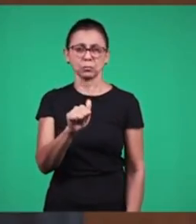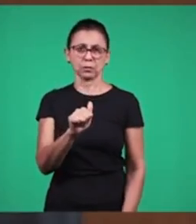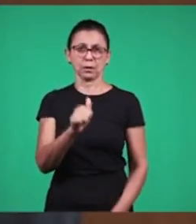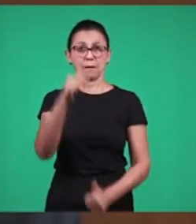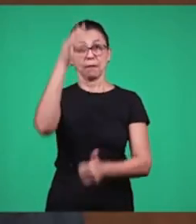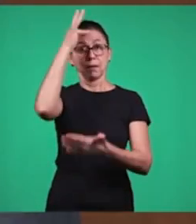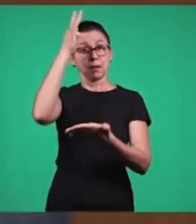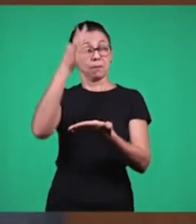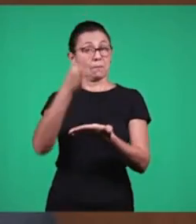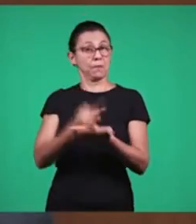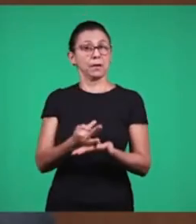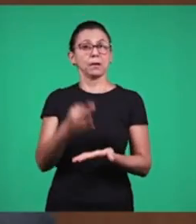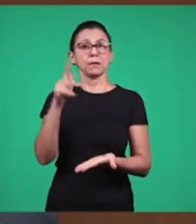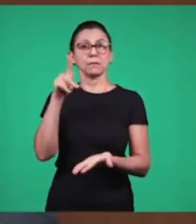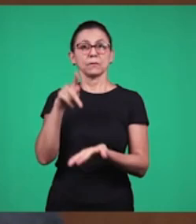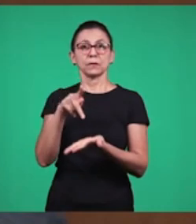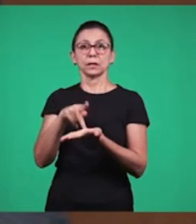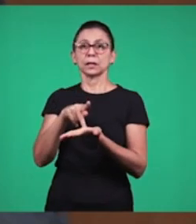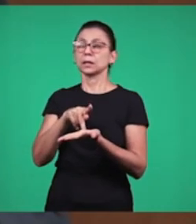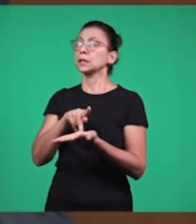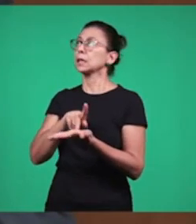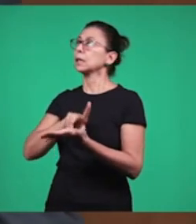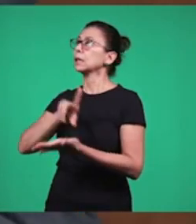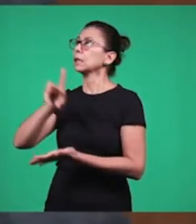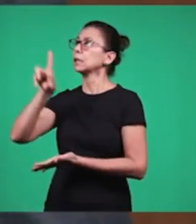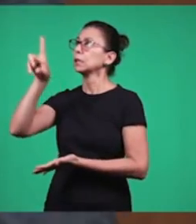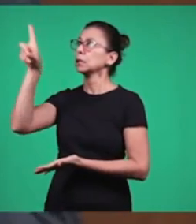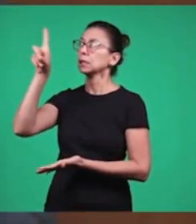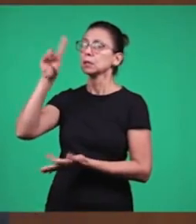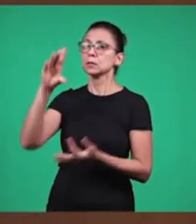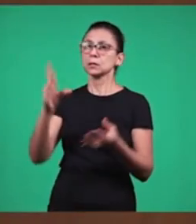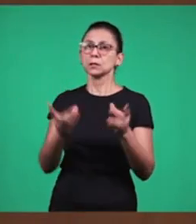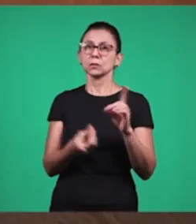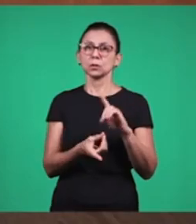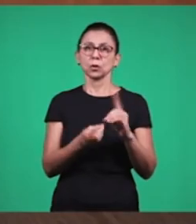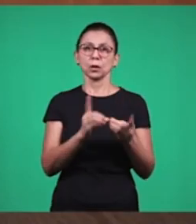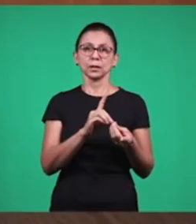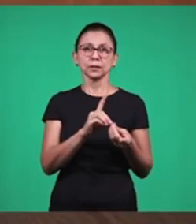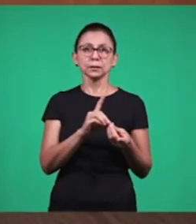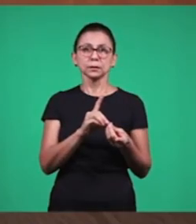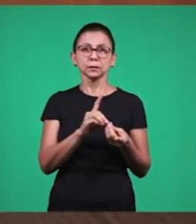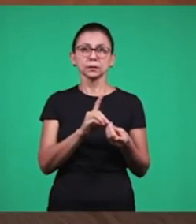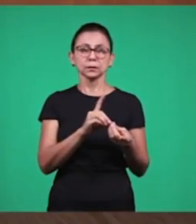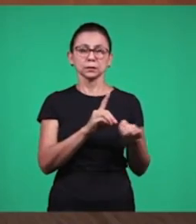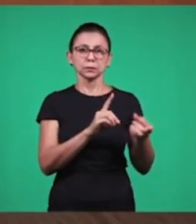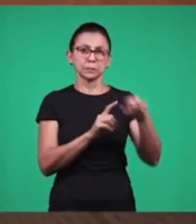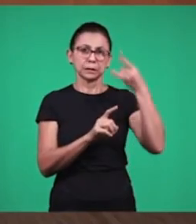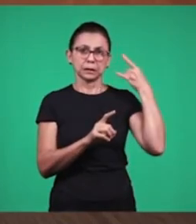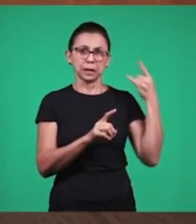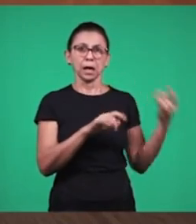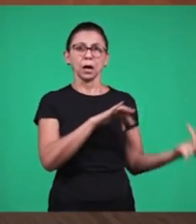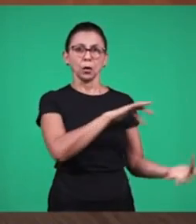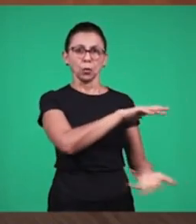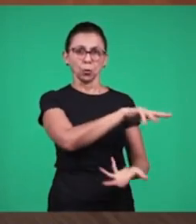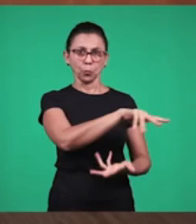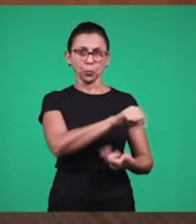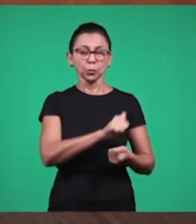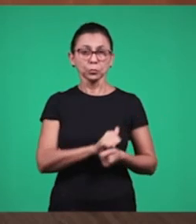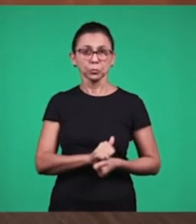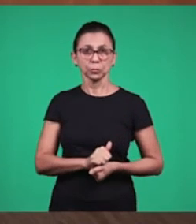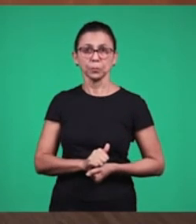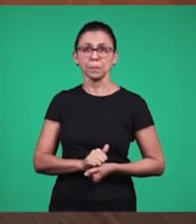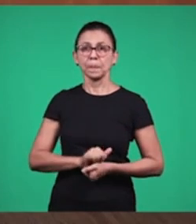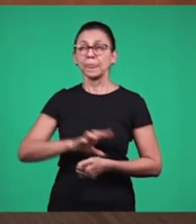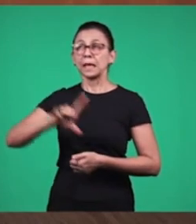fe verdadera en Dios por la fe en Jesús. Este Dios que nos da esta